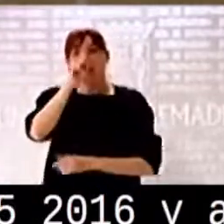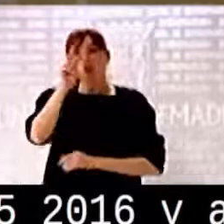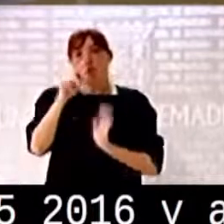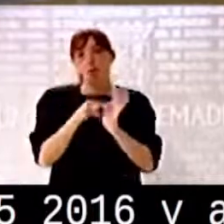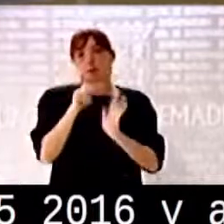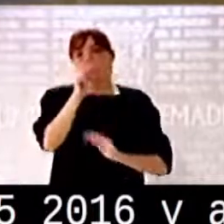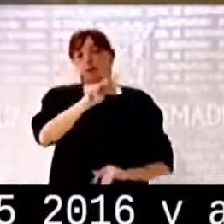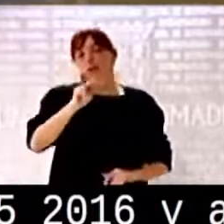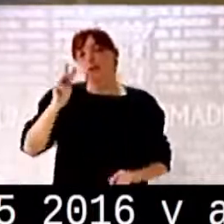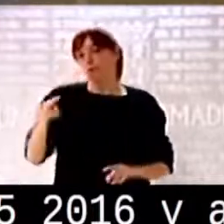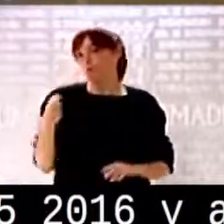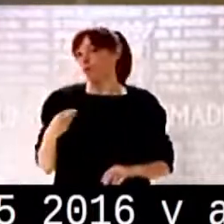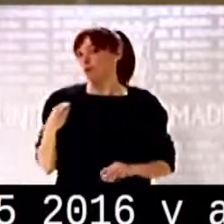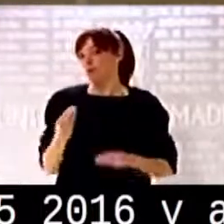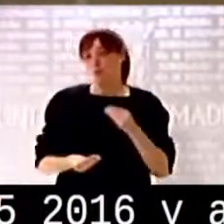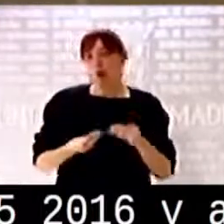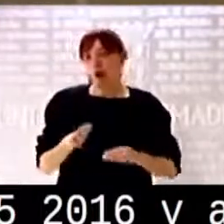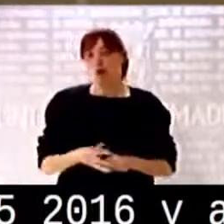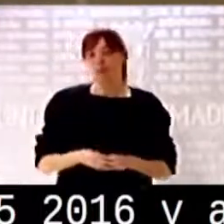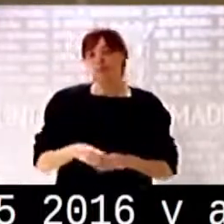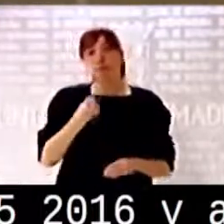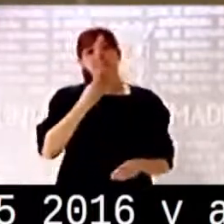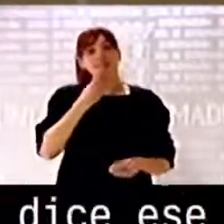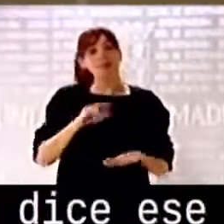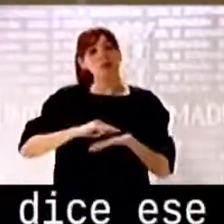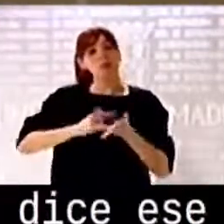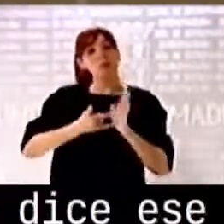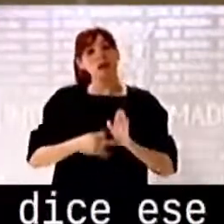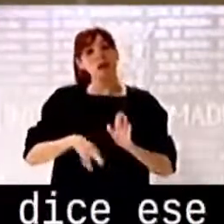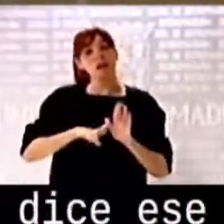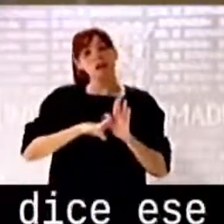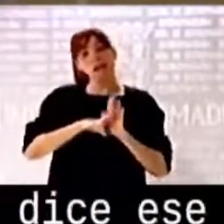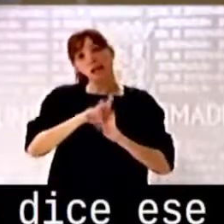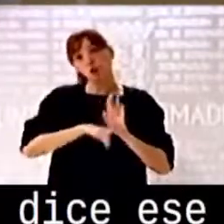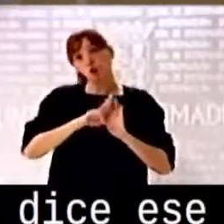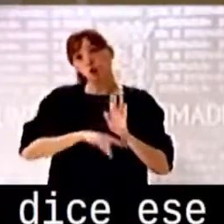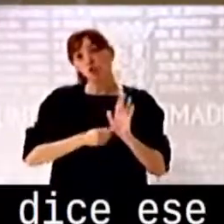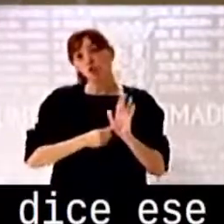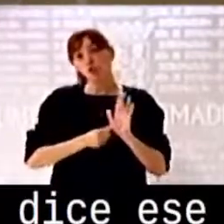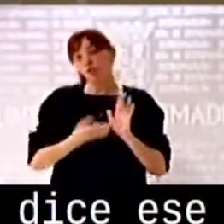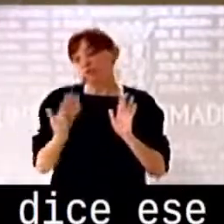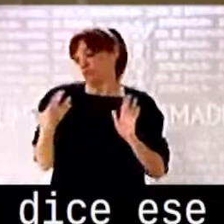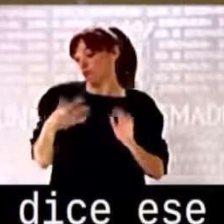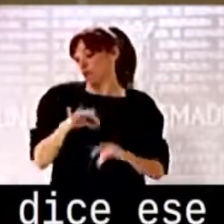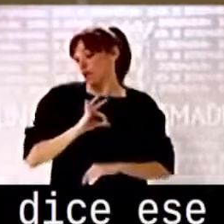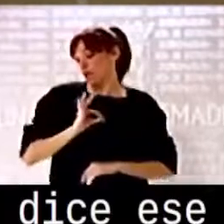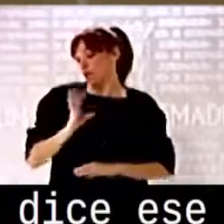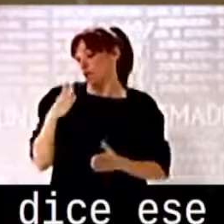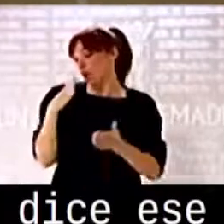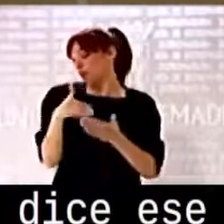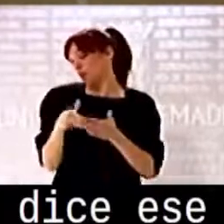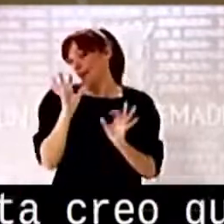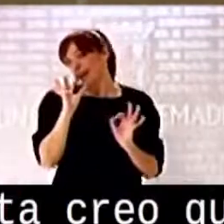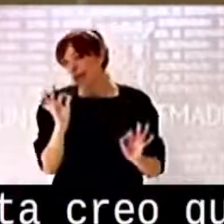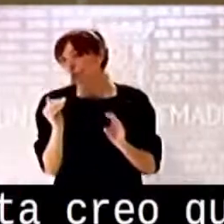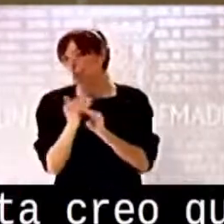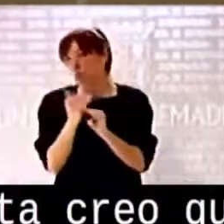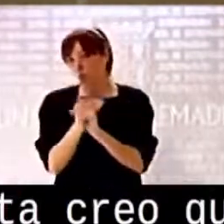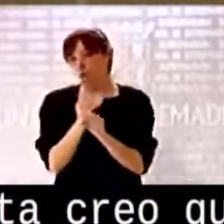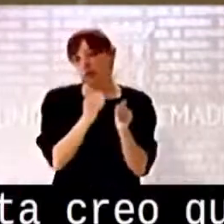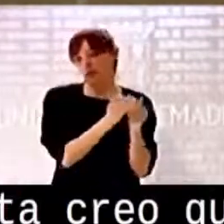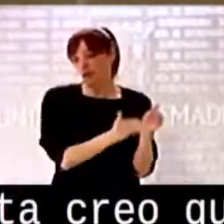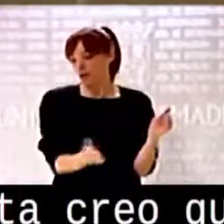año 2022. Lo que dice ese plan rector es que desde enero hasta creo que es